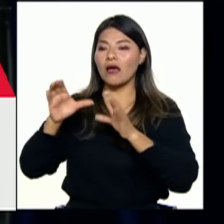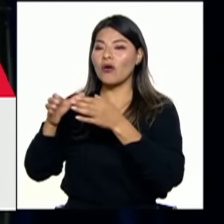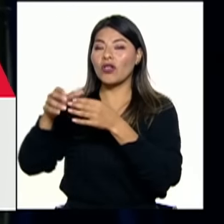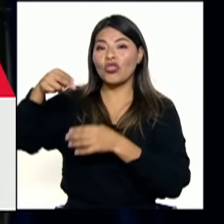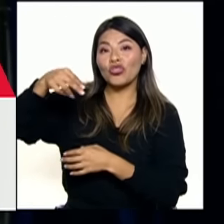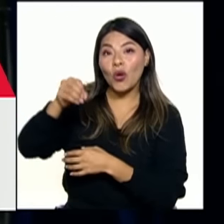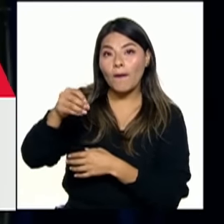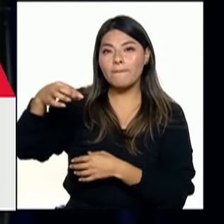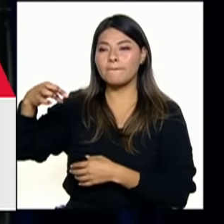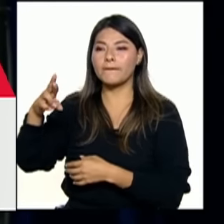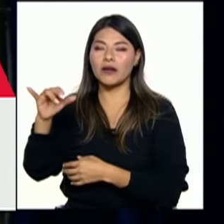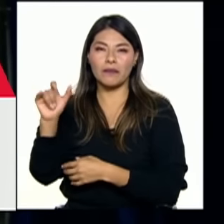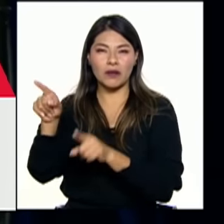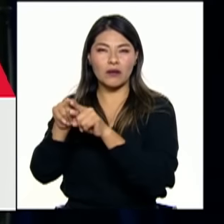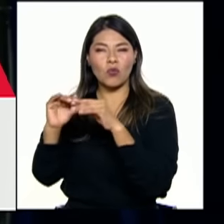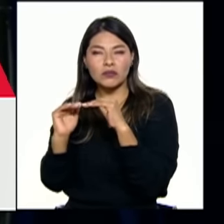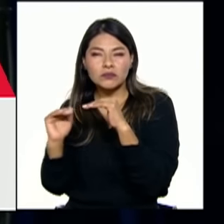avanzará en